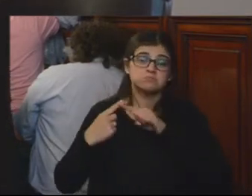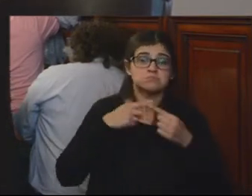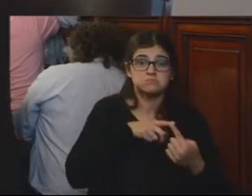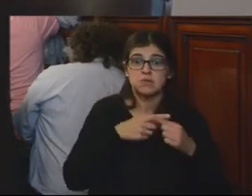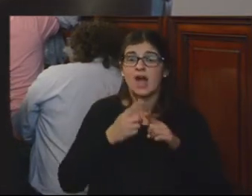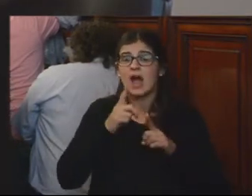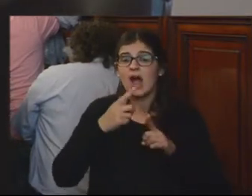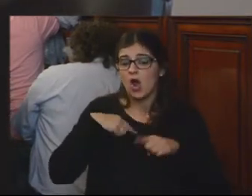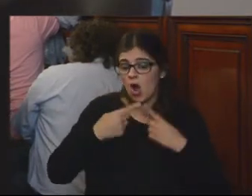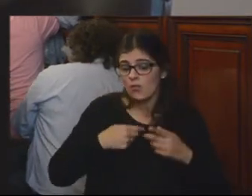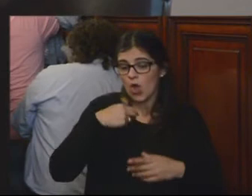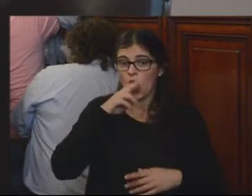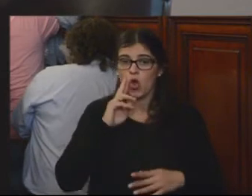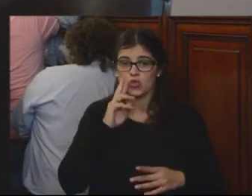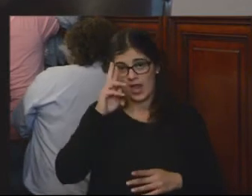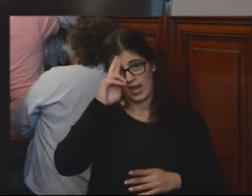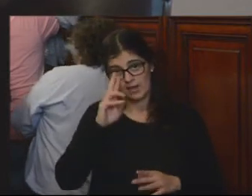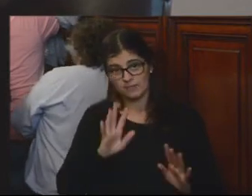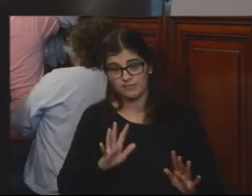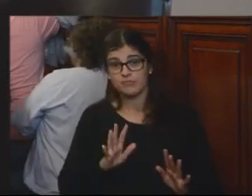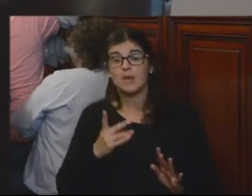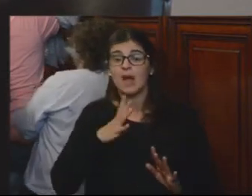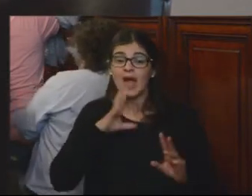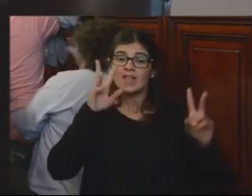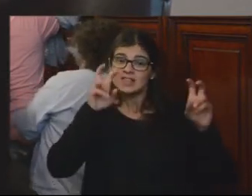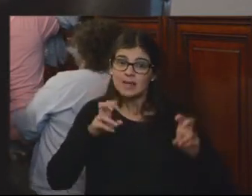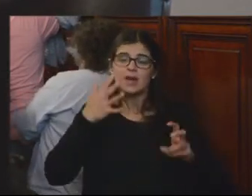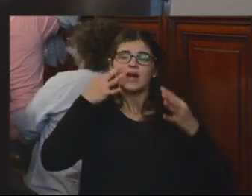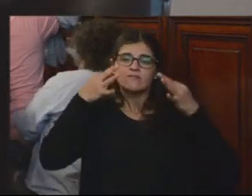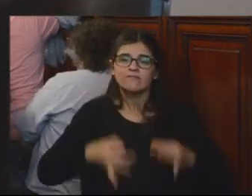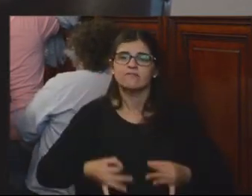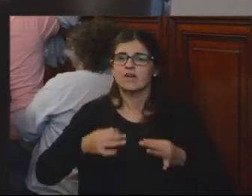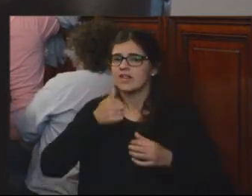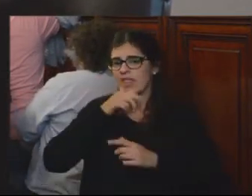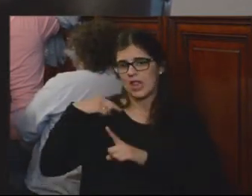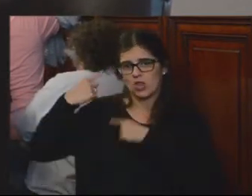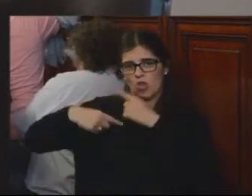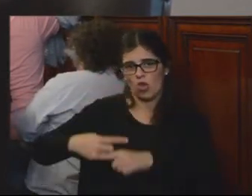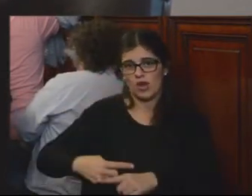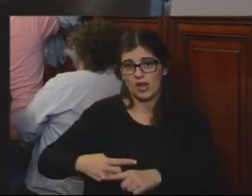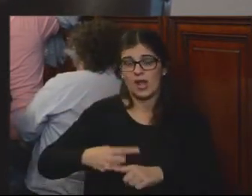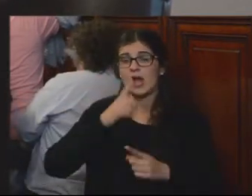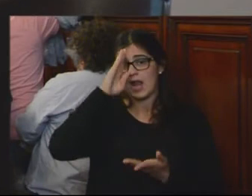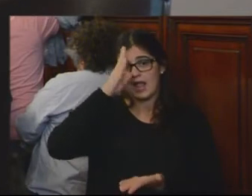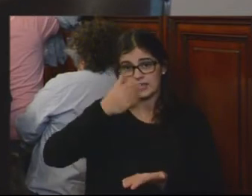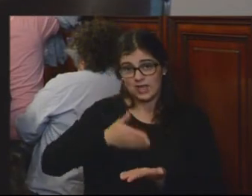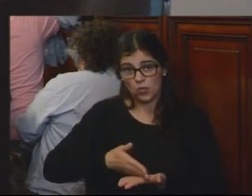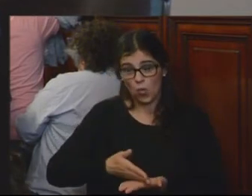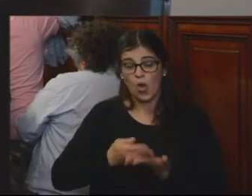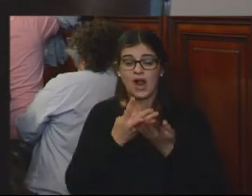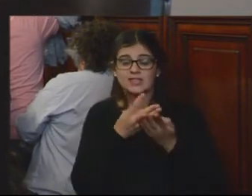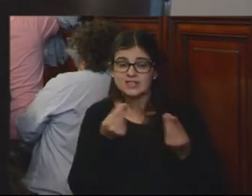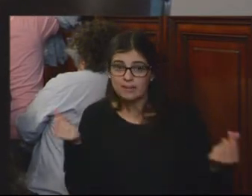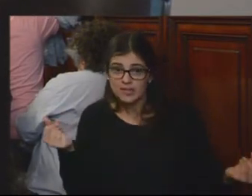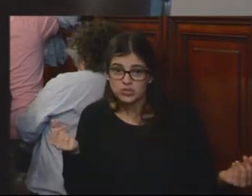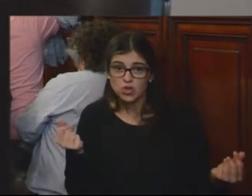pero hay temas como decía paulo que son una verdad histórica la dictadura las desapariciones